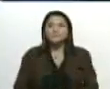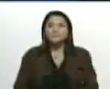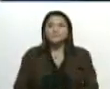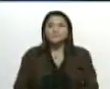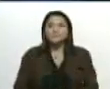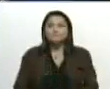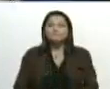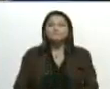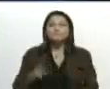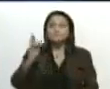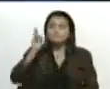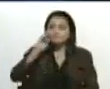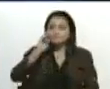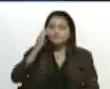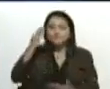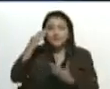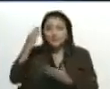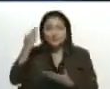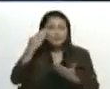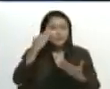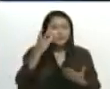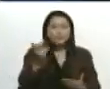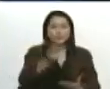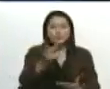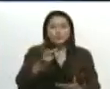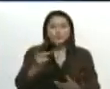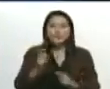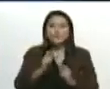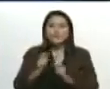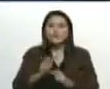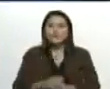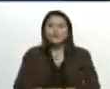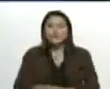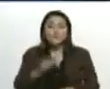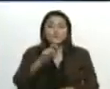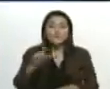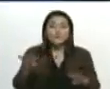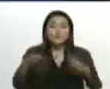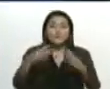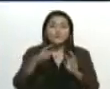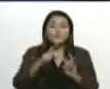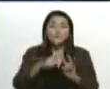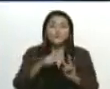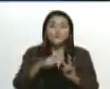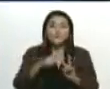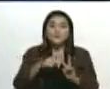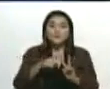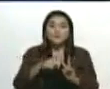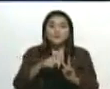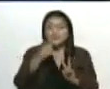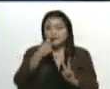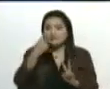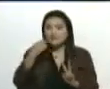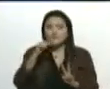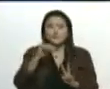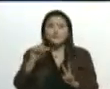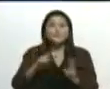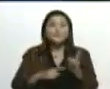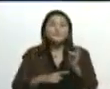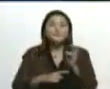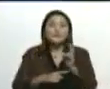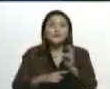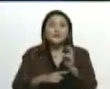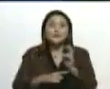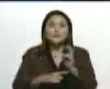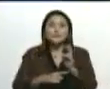Así es, Barry, Marilyn, un saludo para ustedes y para todas las personas que a esta hora están en sintonía de Venezolana de Televisión, tal como lo anunciaban la semana pasada, el día viernes específicamente, en